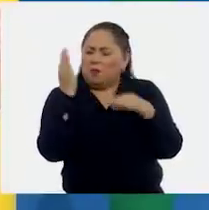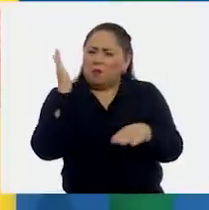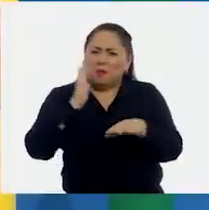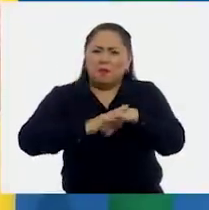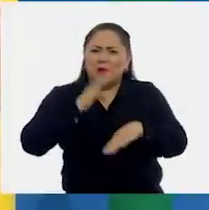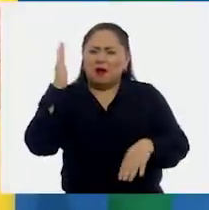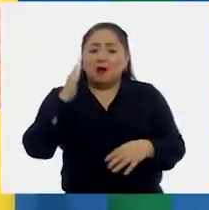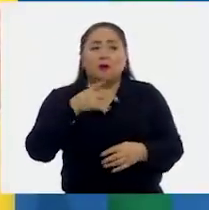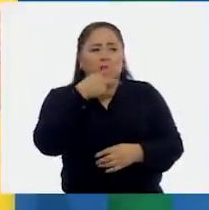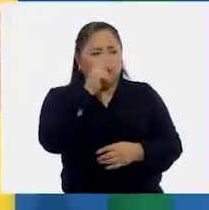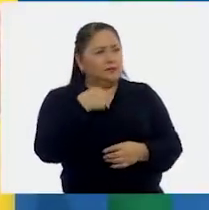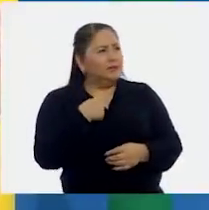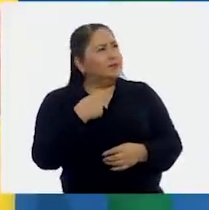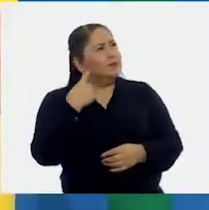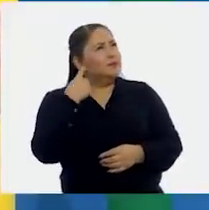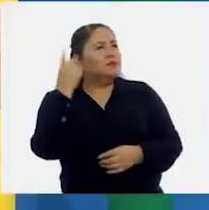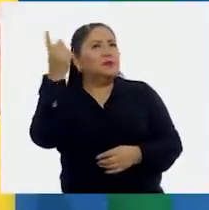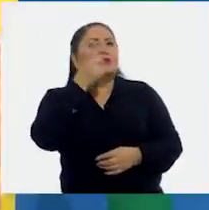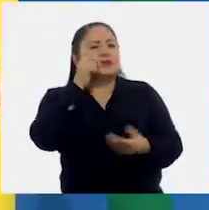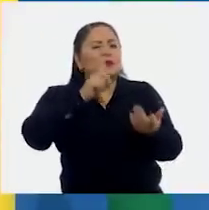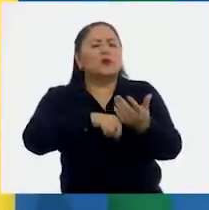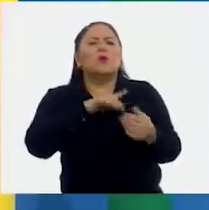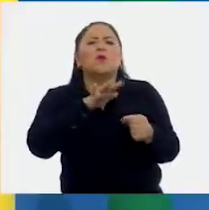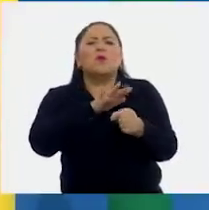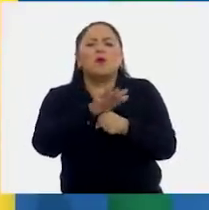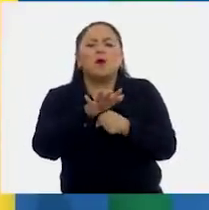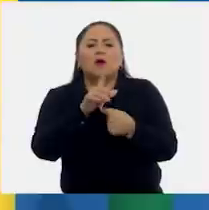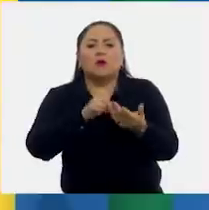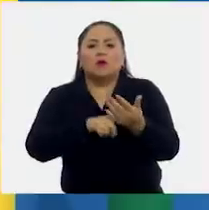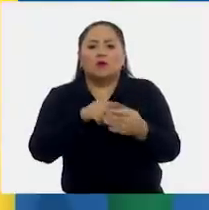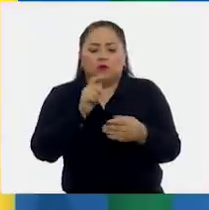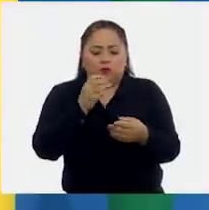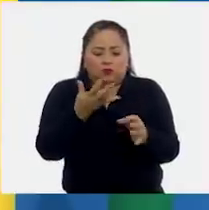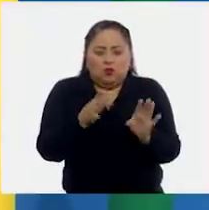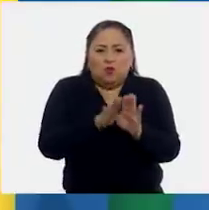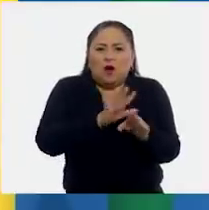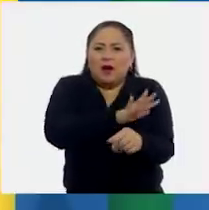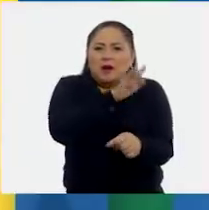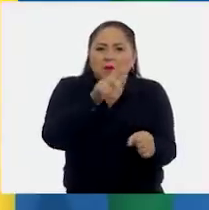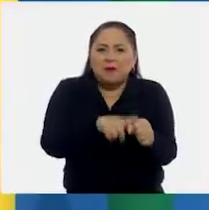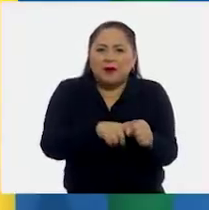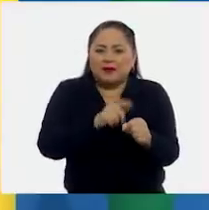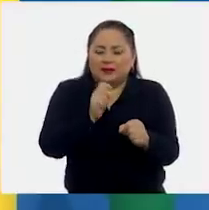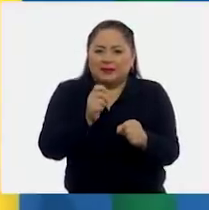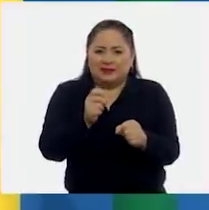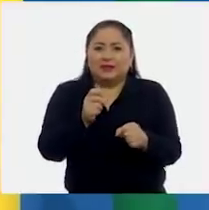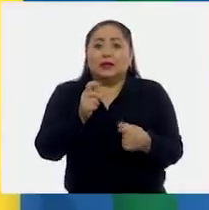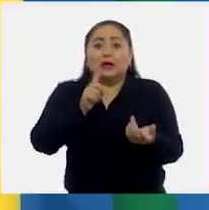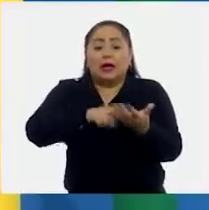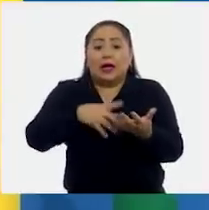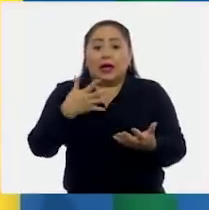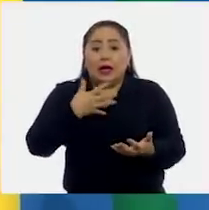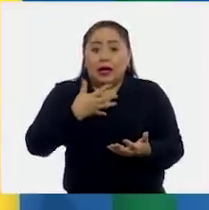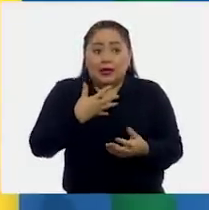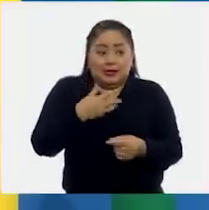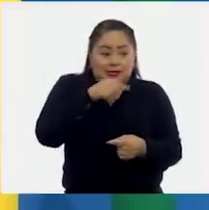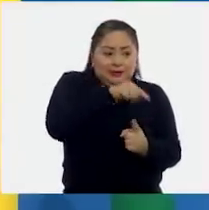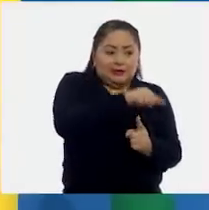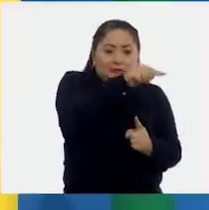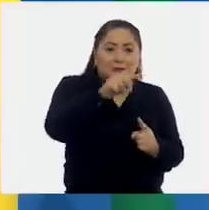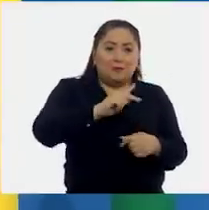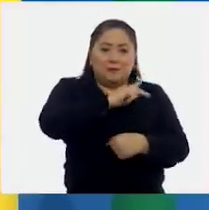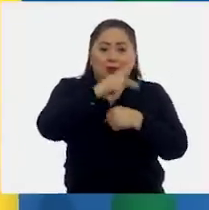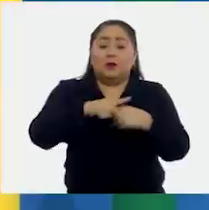Yo he escuchado algo que me parece que tiene que ver con el número de especies de seres vivos que hay en esos países. De